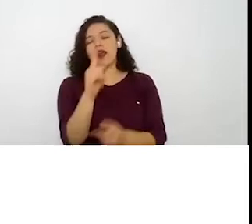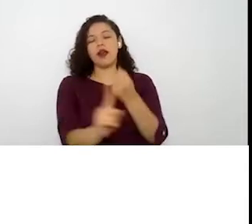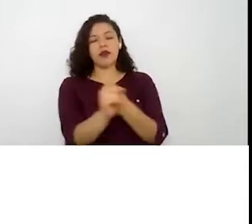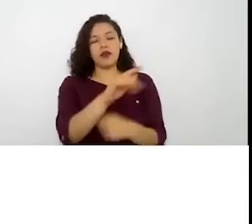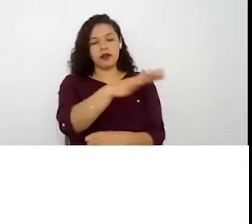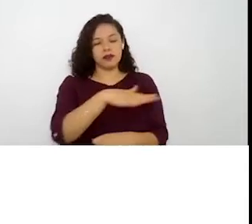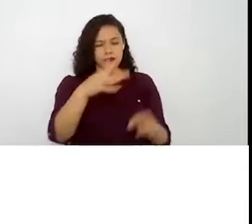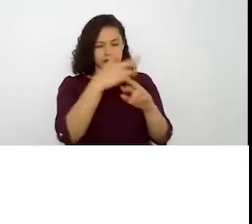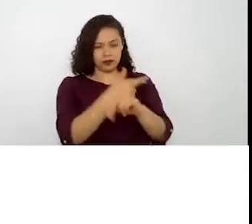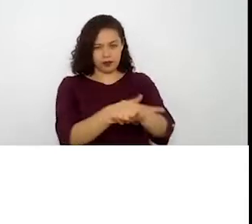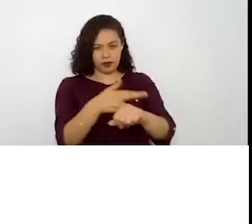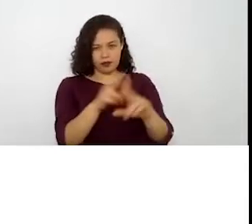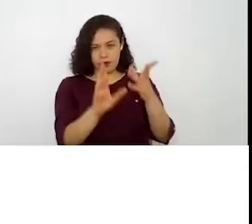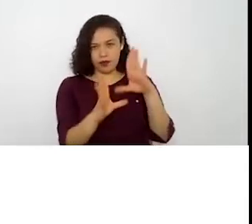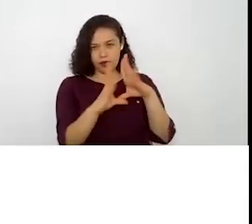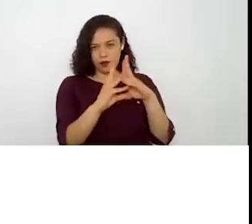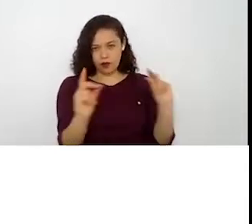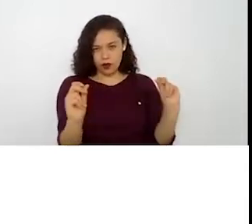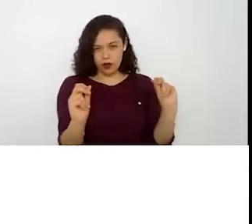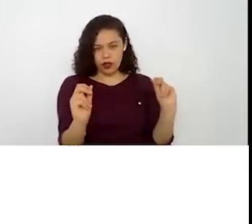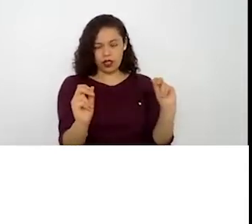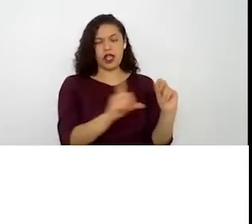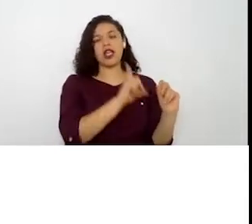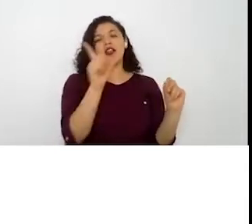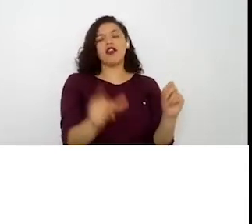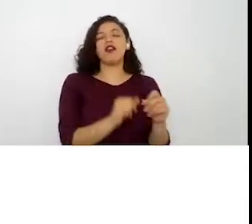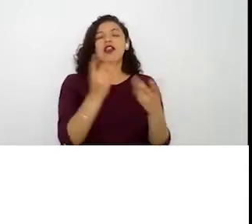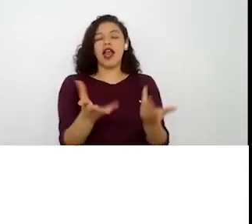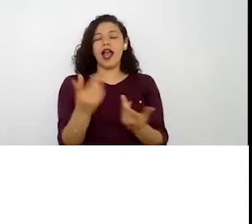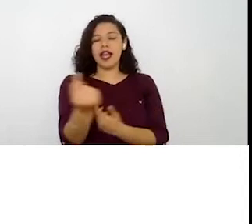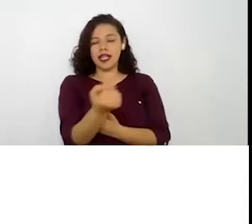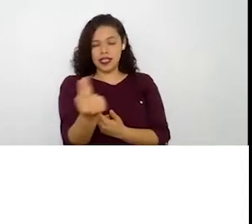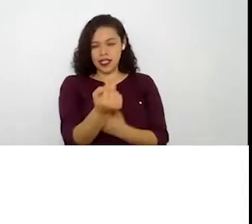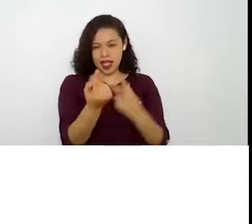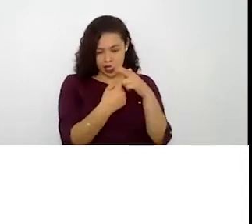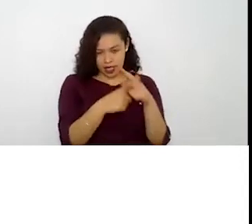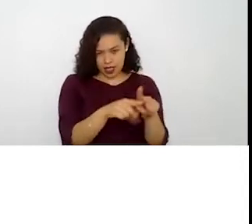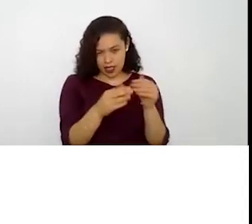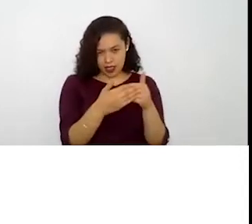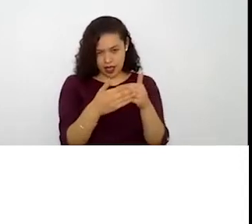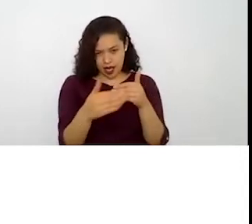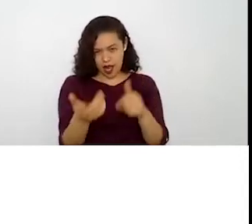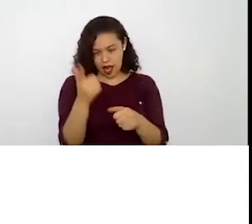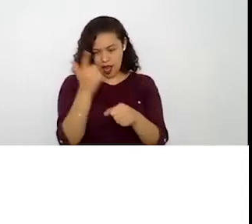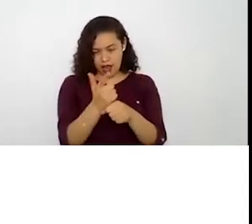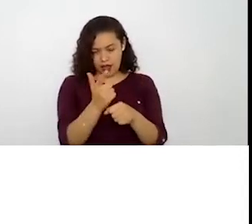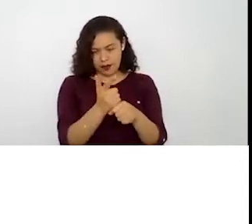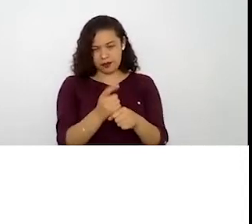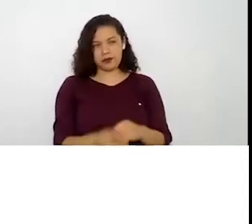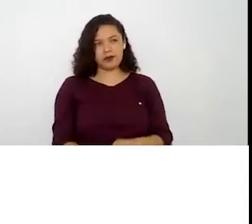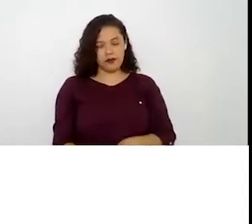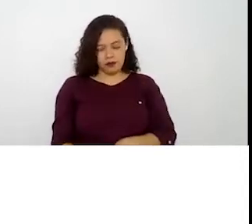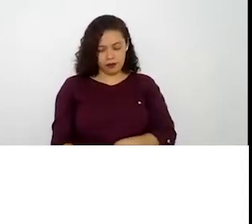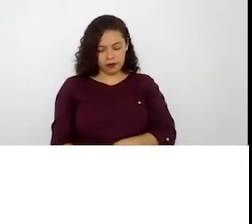hemos de haber identificado y nace obviamente de Luna necesidad que se tiene de una de necesidad